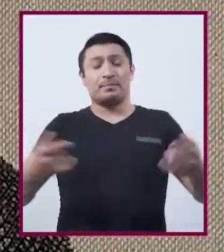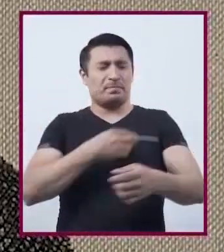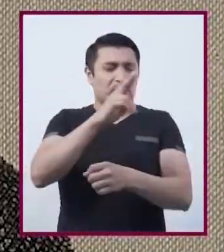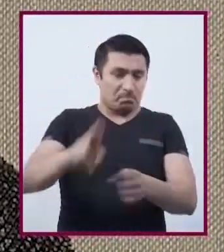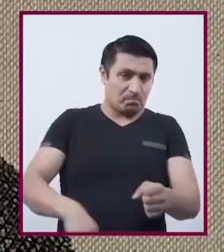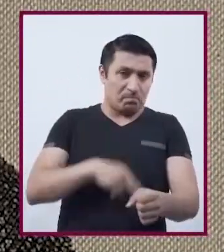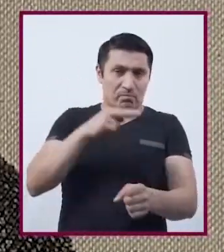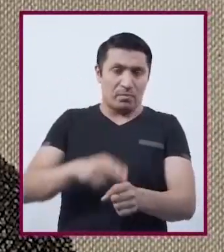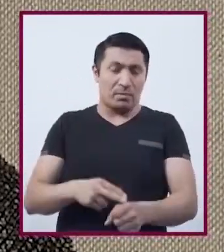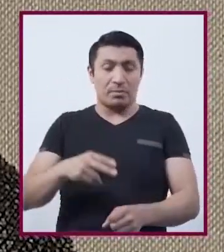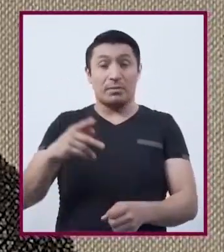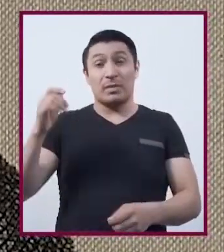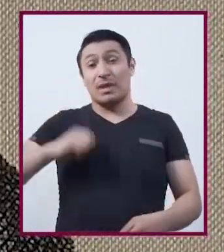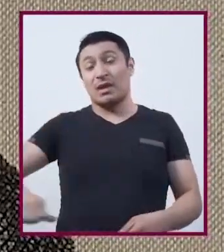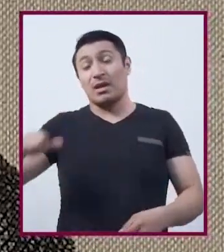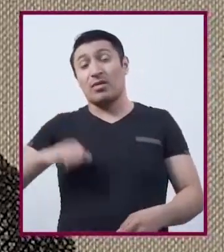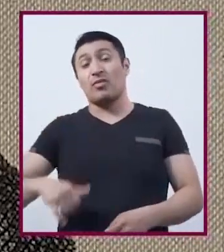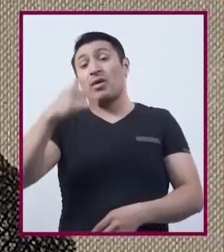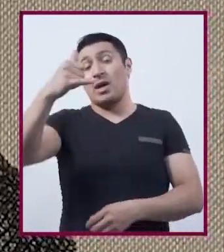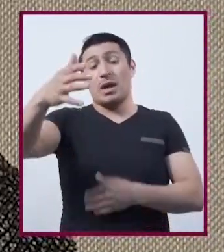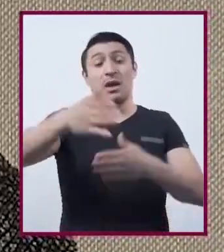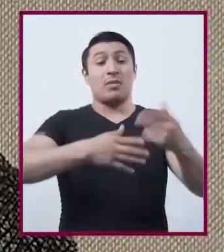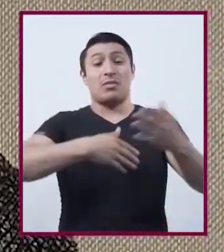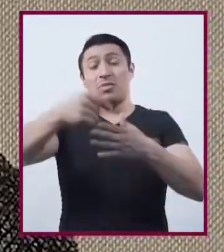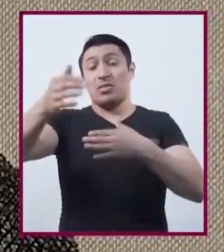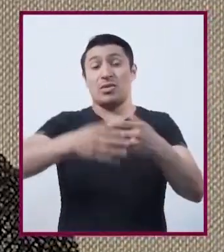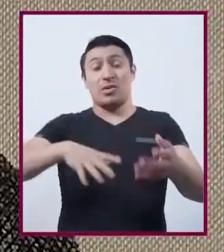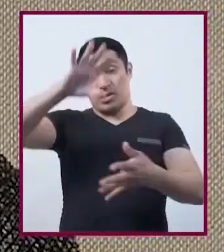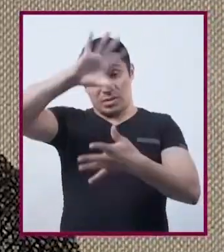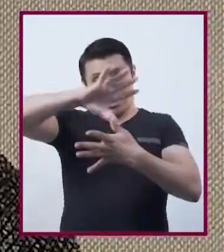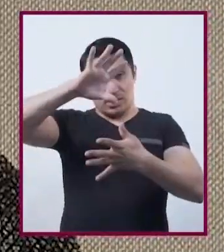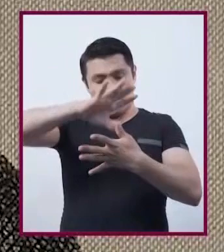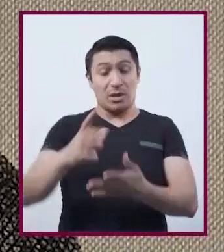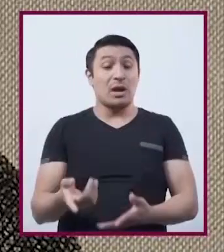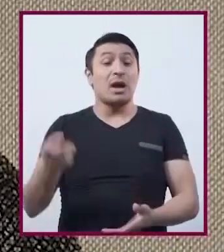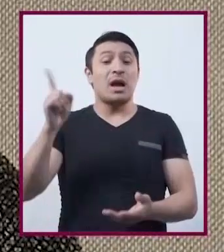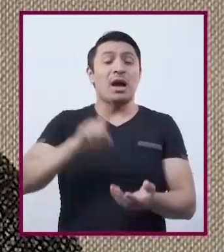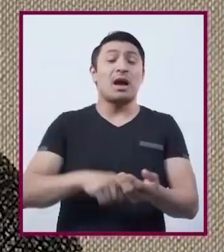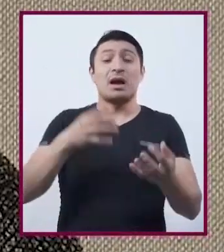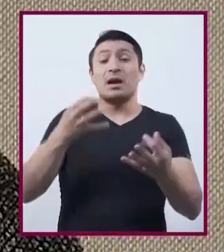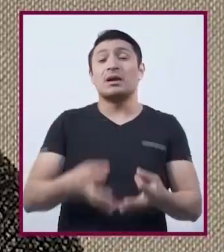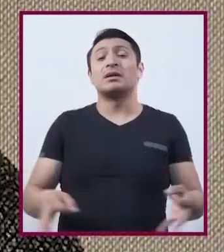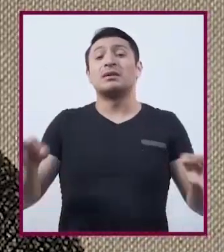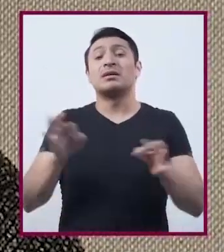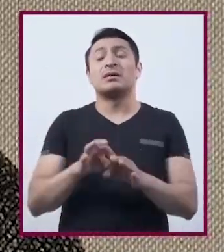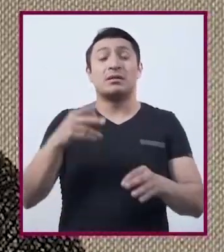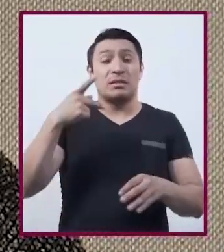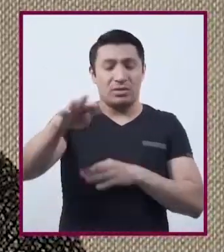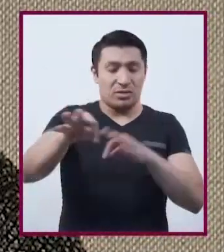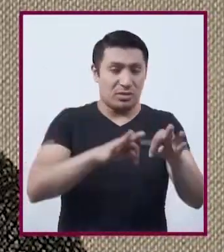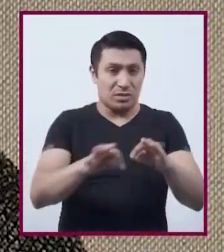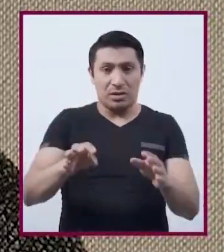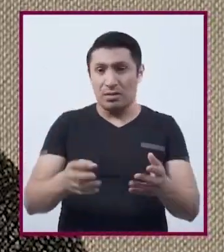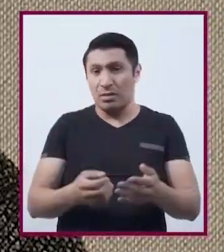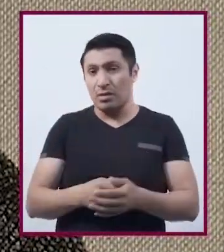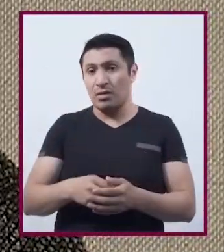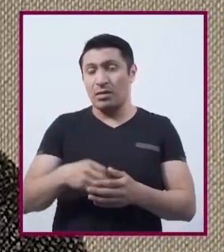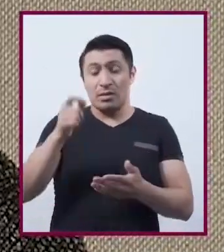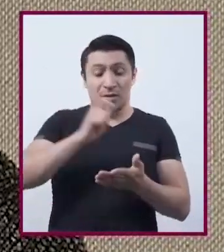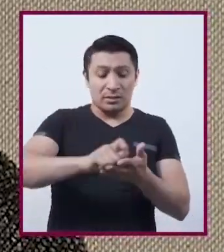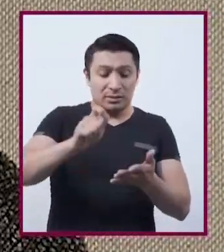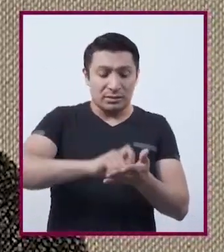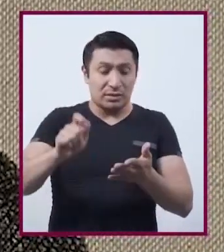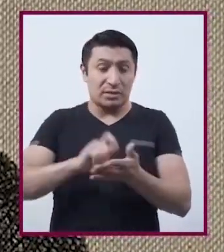Nueva España y su atlas físico del reino de la Nueva España, donde estuvo en 1803 y